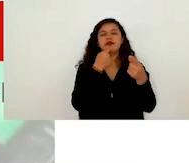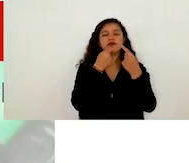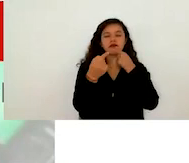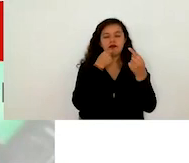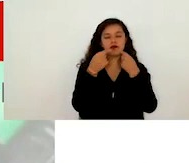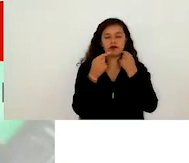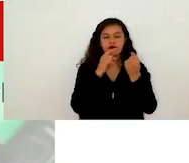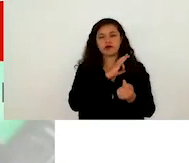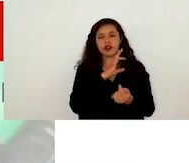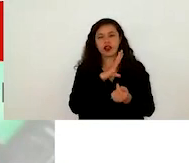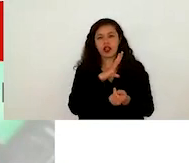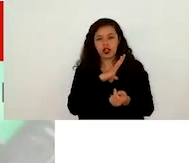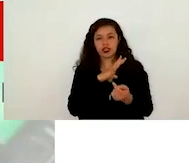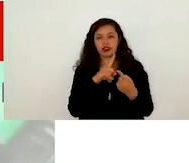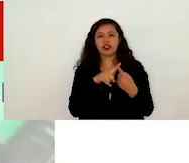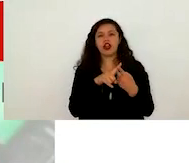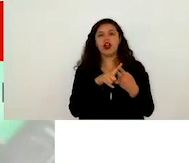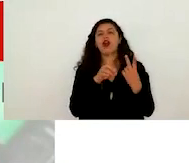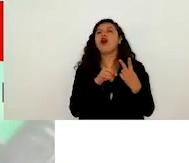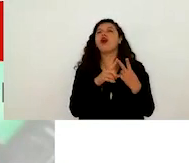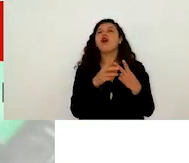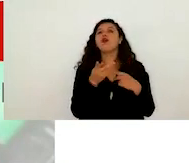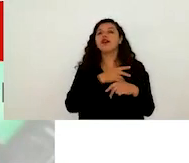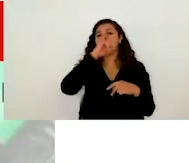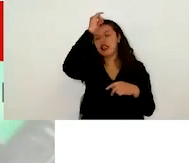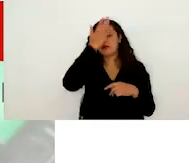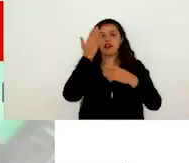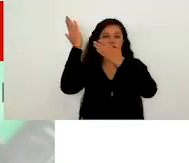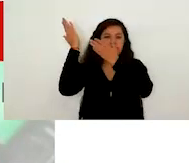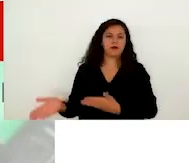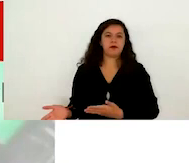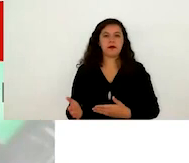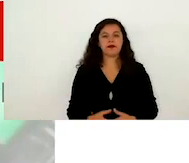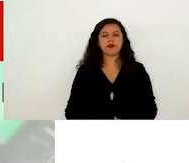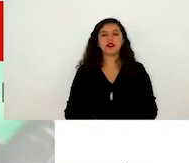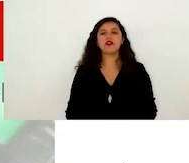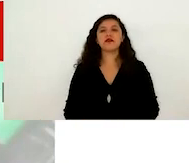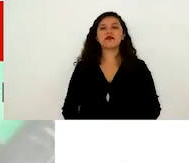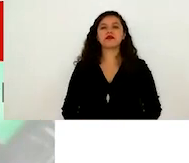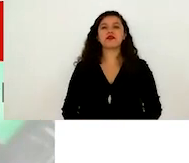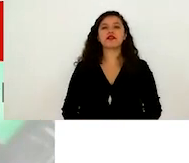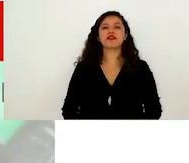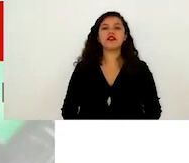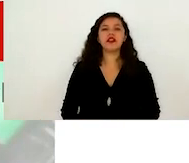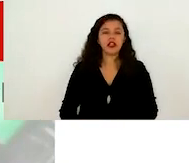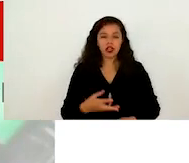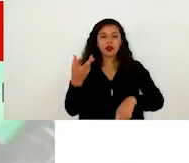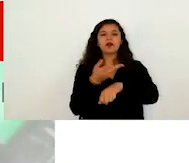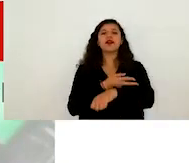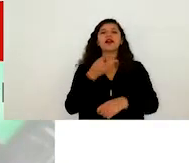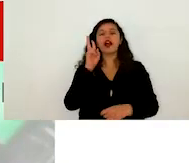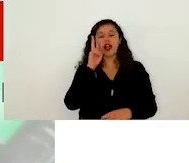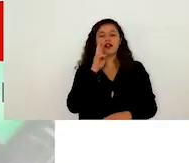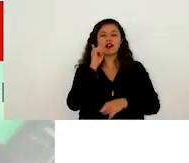tienen o que se están dando en esta imagen de lo que acabamos de ver qué